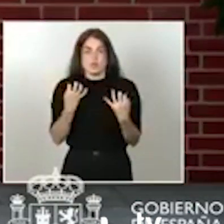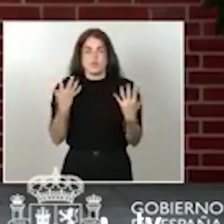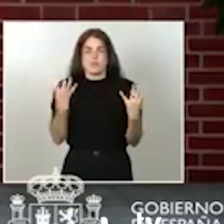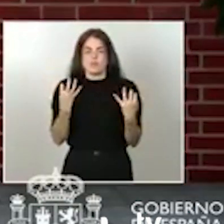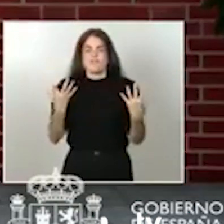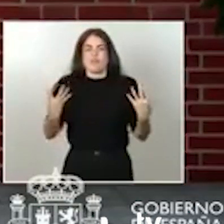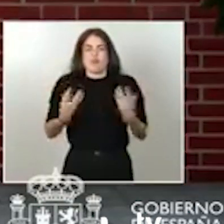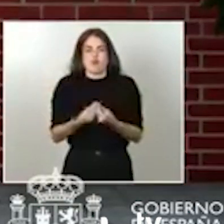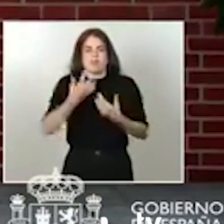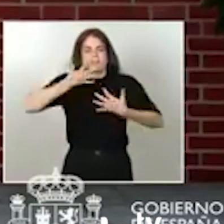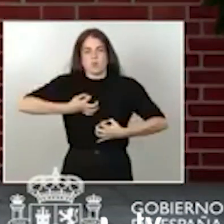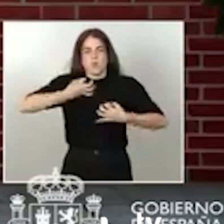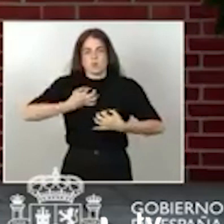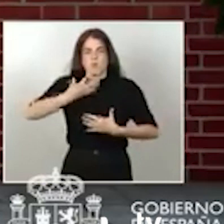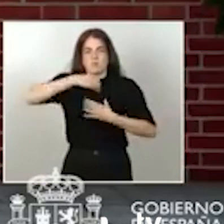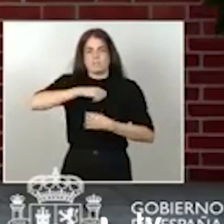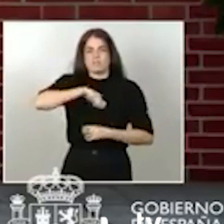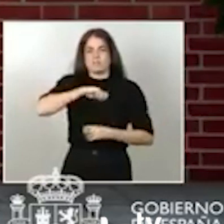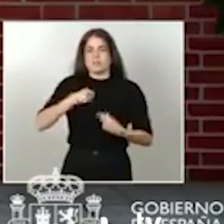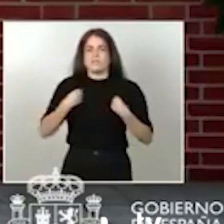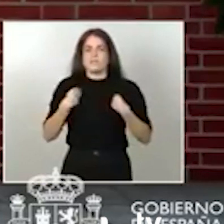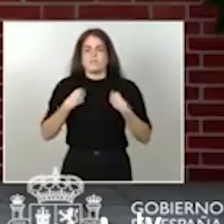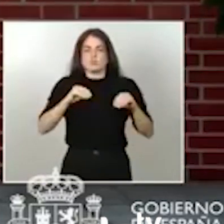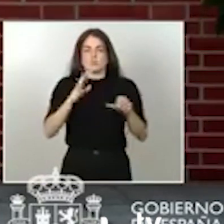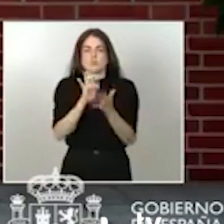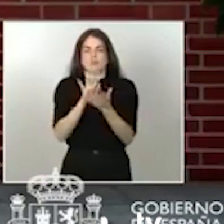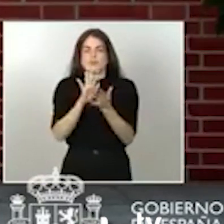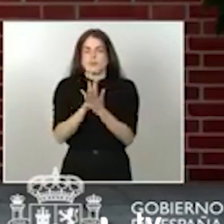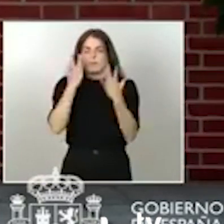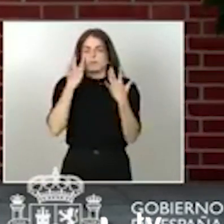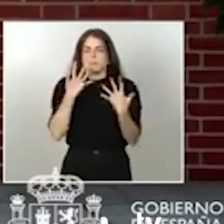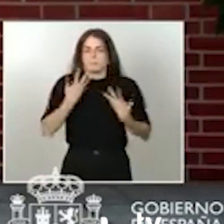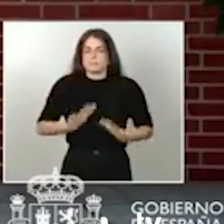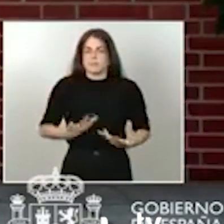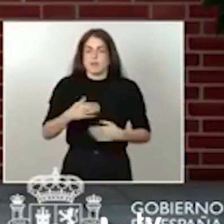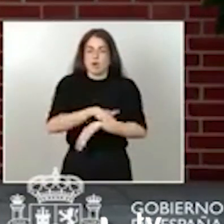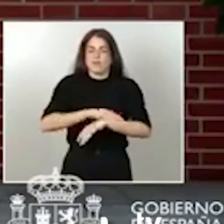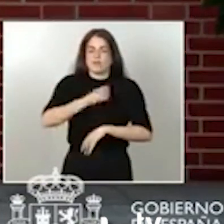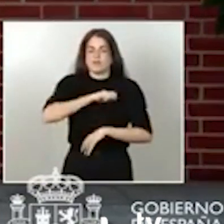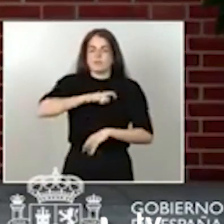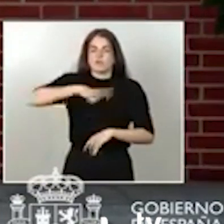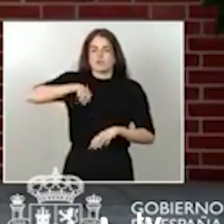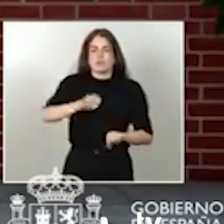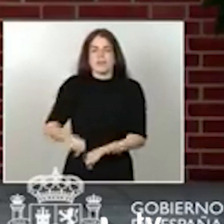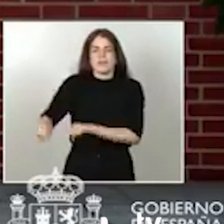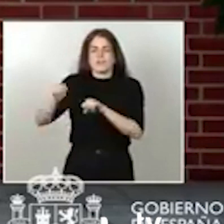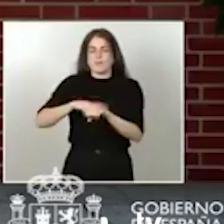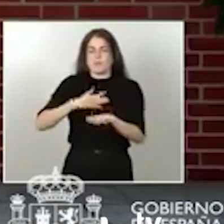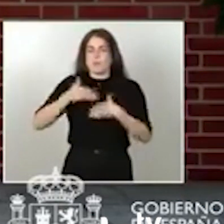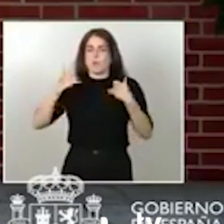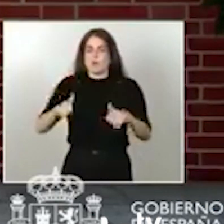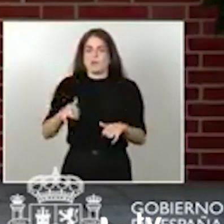y su tranquilidad y sosiego serán defendidos por el gobierno de españa' en todo momento y ante cualquier desafío